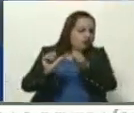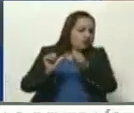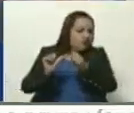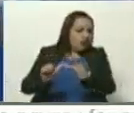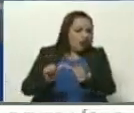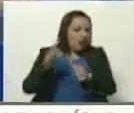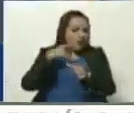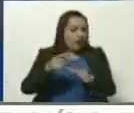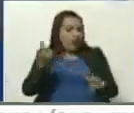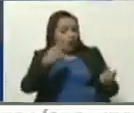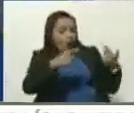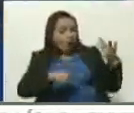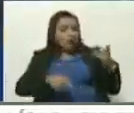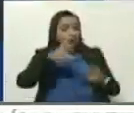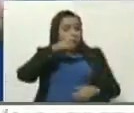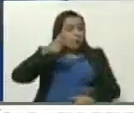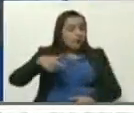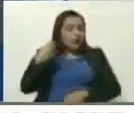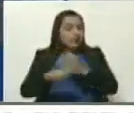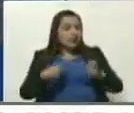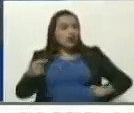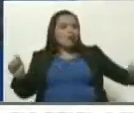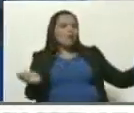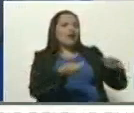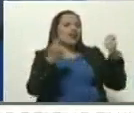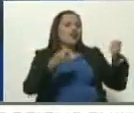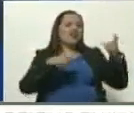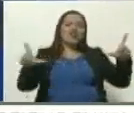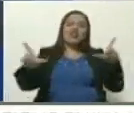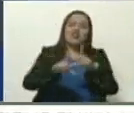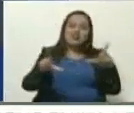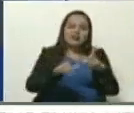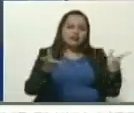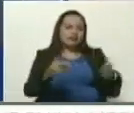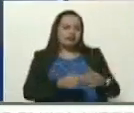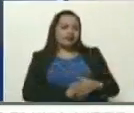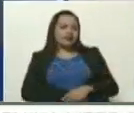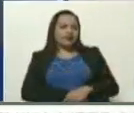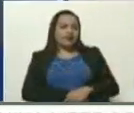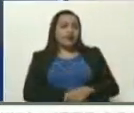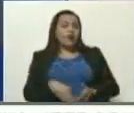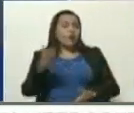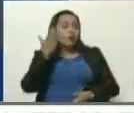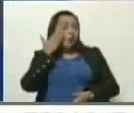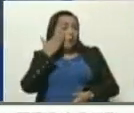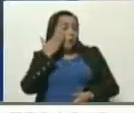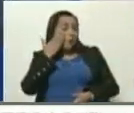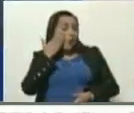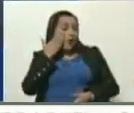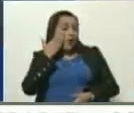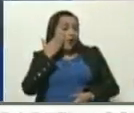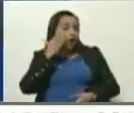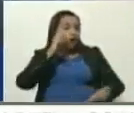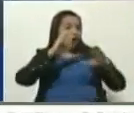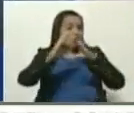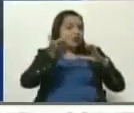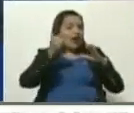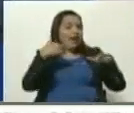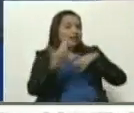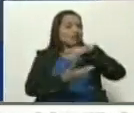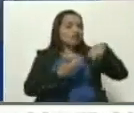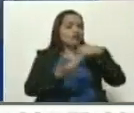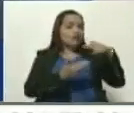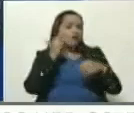que montó televisoras, periódicos. Eso nunca lo podemos olvidar. La madre de la comunicación alternativa y popular en este país se llama la Revolución